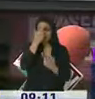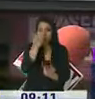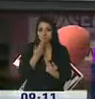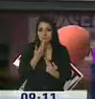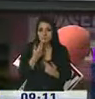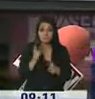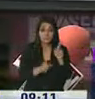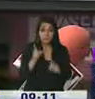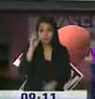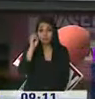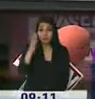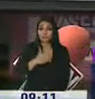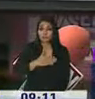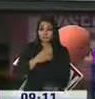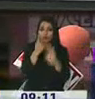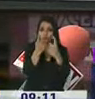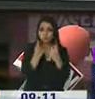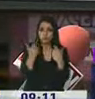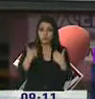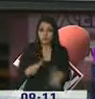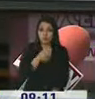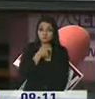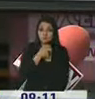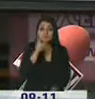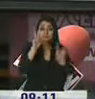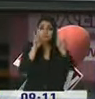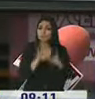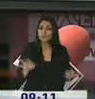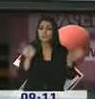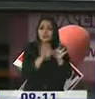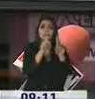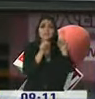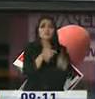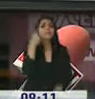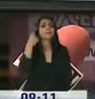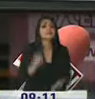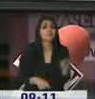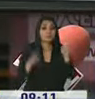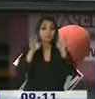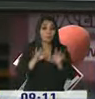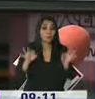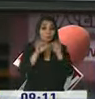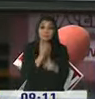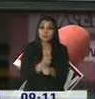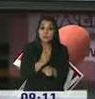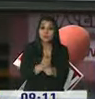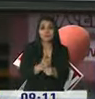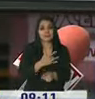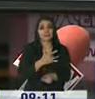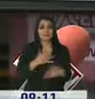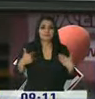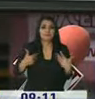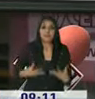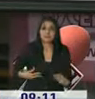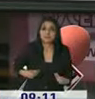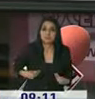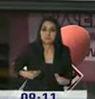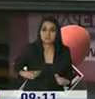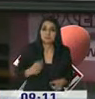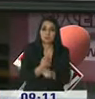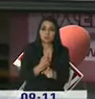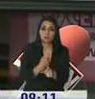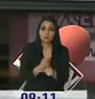está consultada y sobre temas importantes. Y por lo mismo, eso también demuestra de que hay